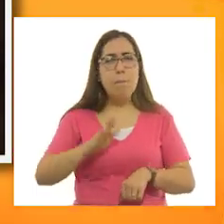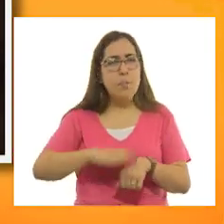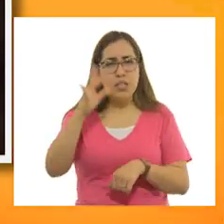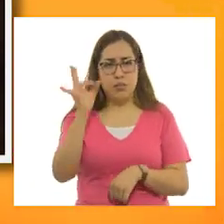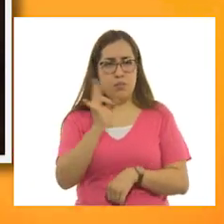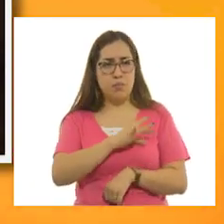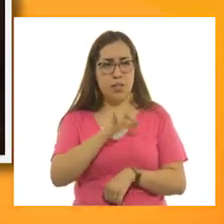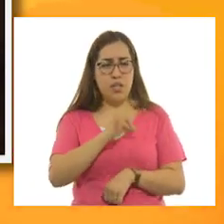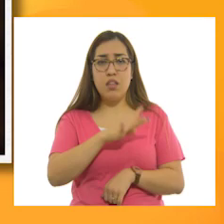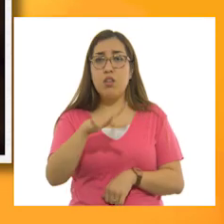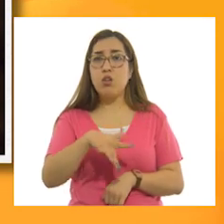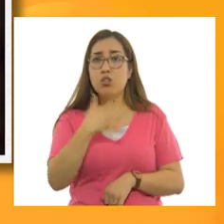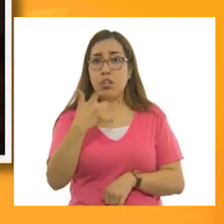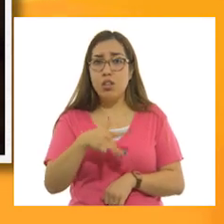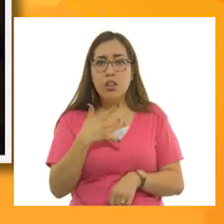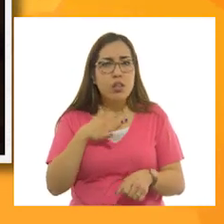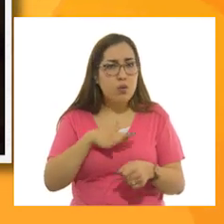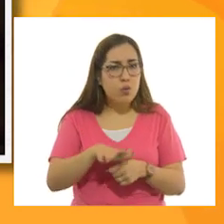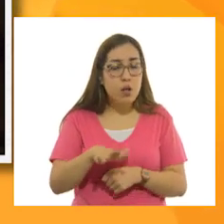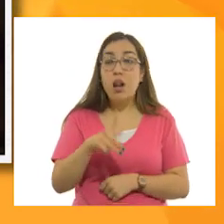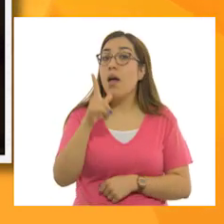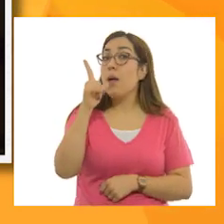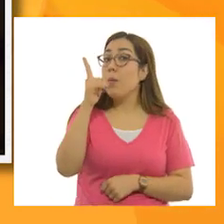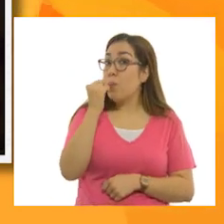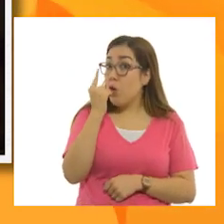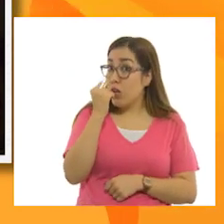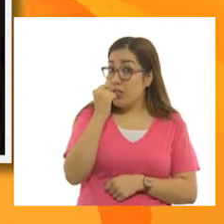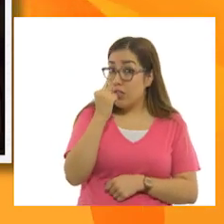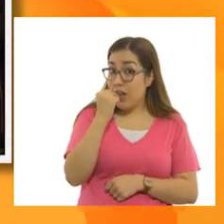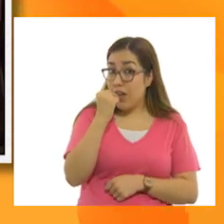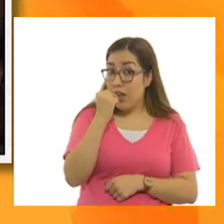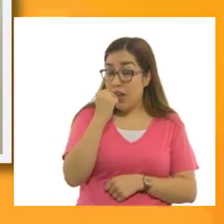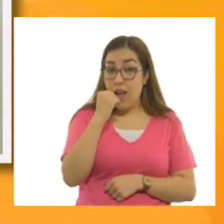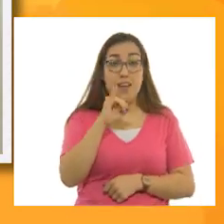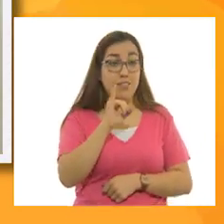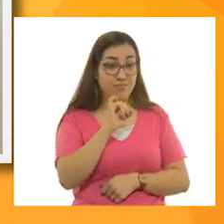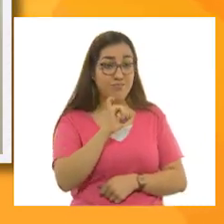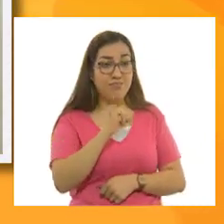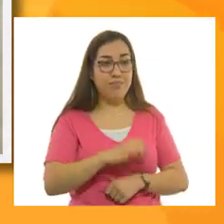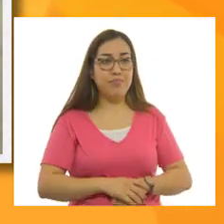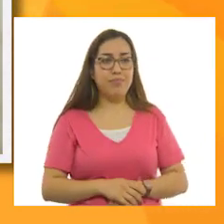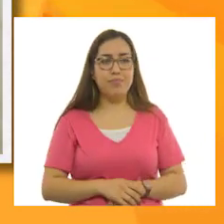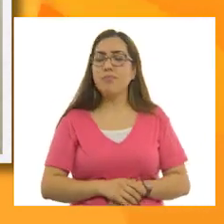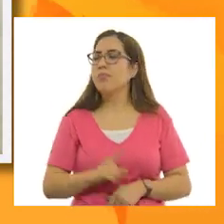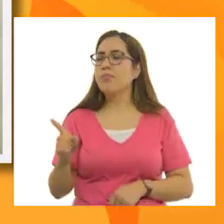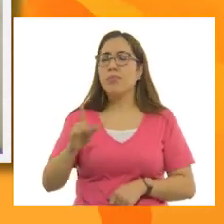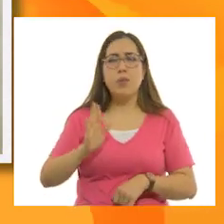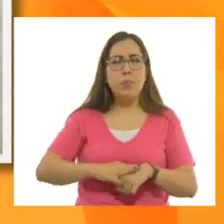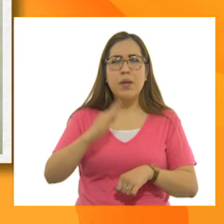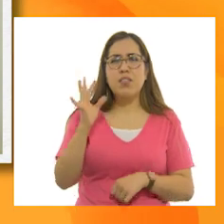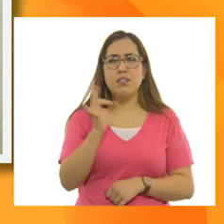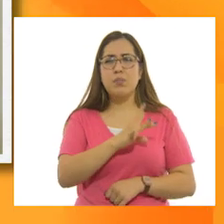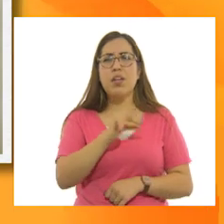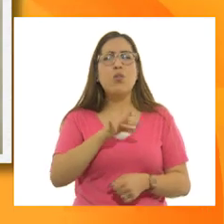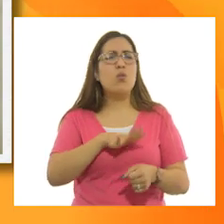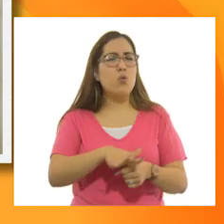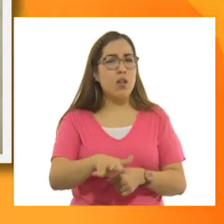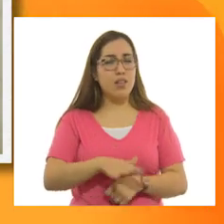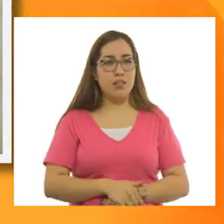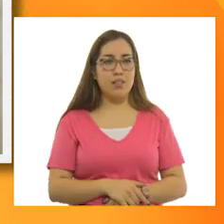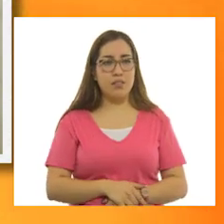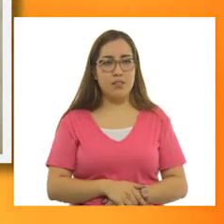amigos parapolicial la policía nicola que le tienes miedo hija